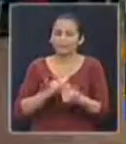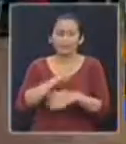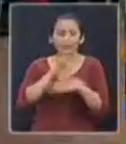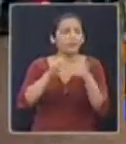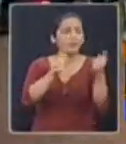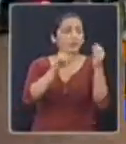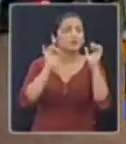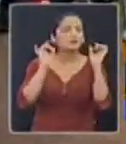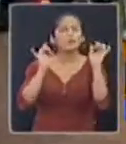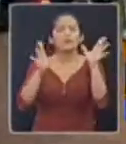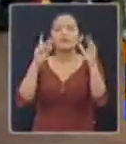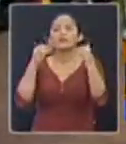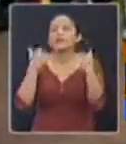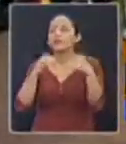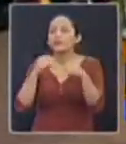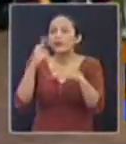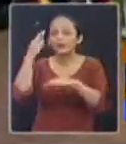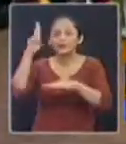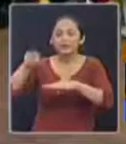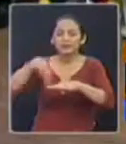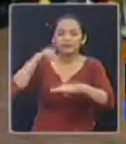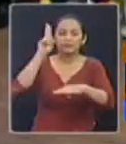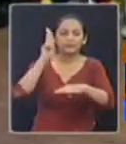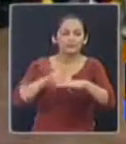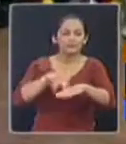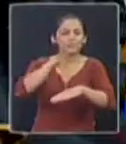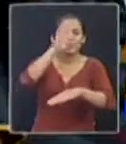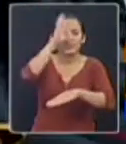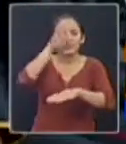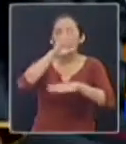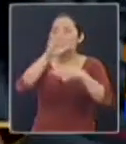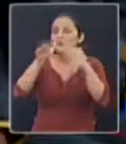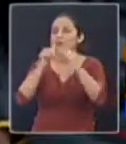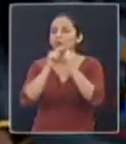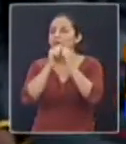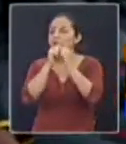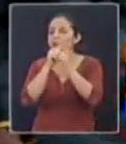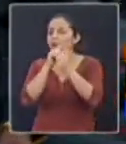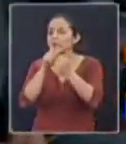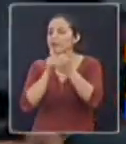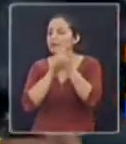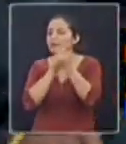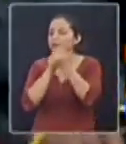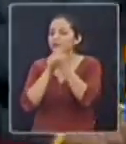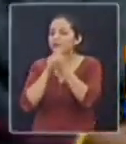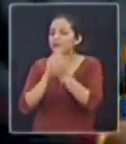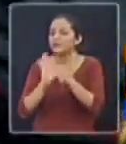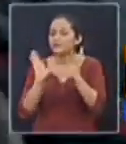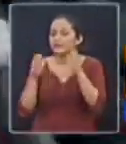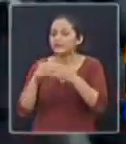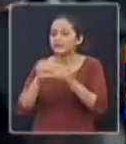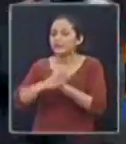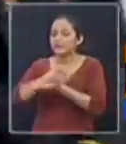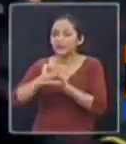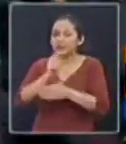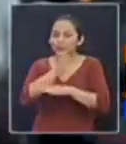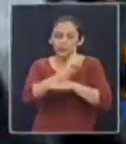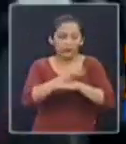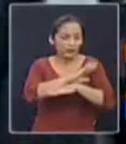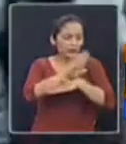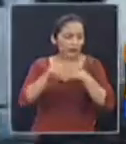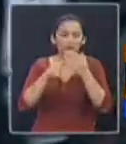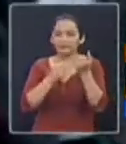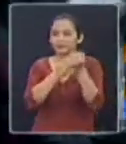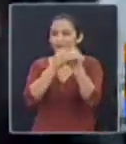suerte en estos Juegos Nacionales. Estaremos siempre con ustedes a nombre de Federación Deportiva de la SOAI y los miembros del directorio. Muchísimas gracias